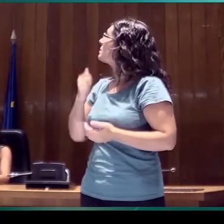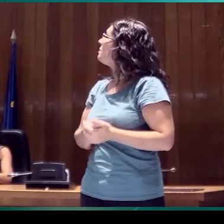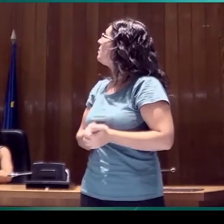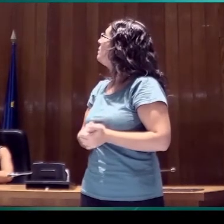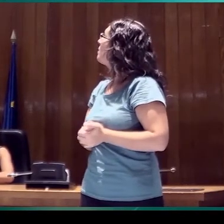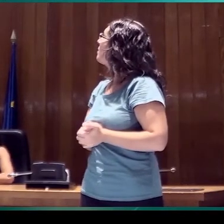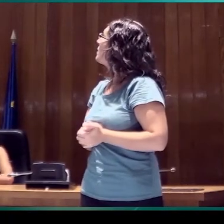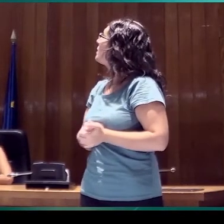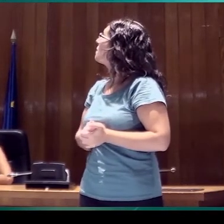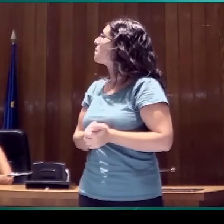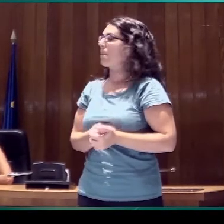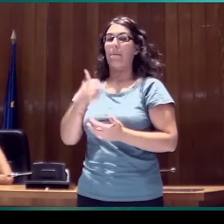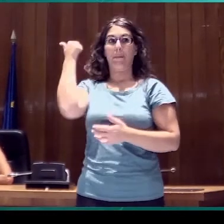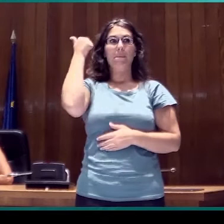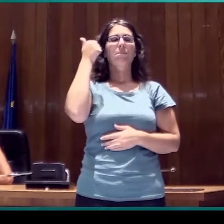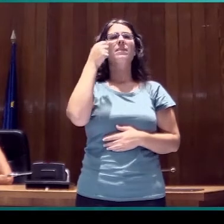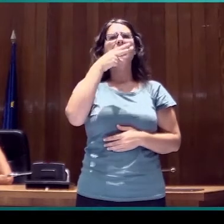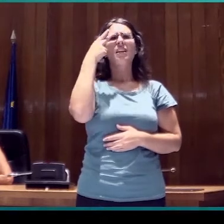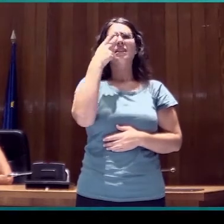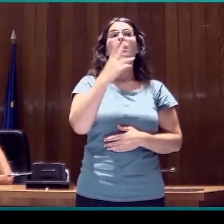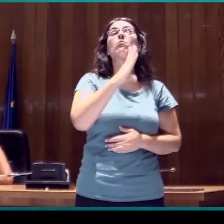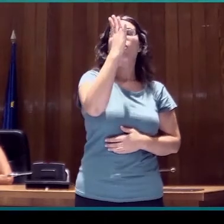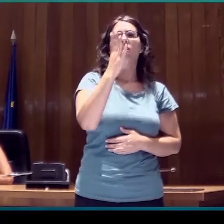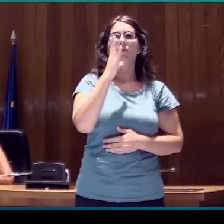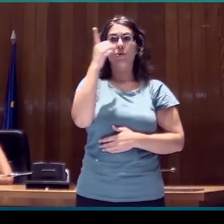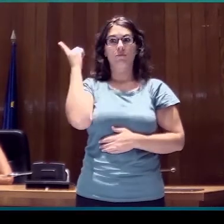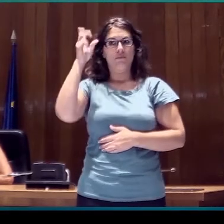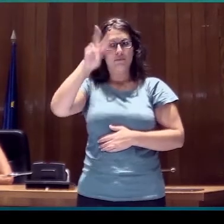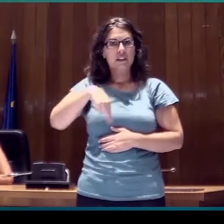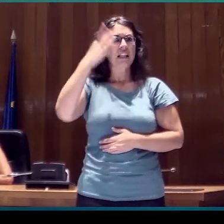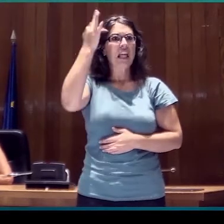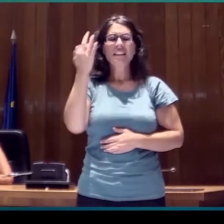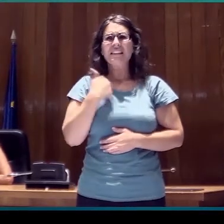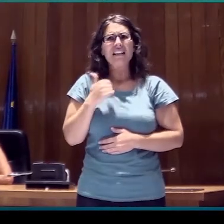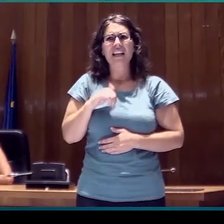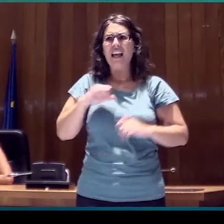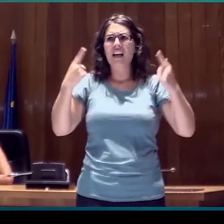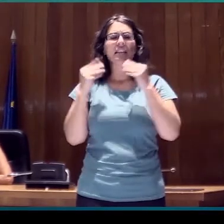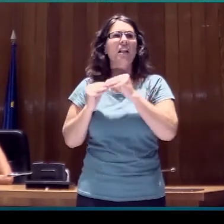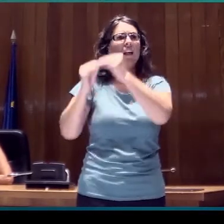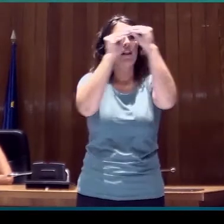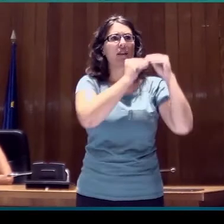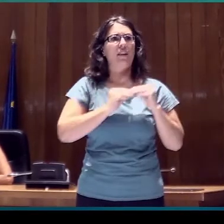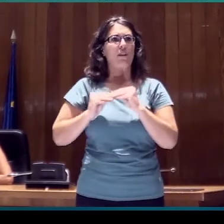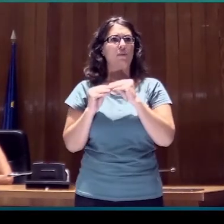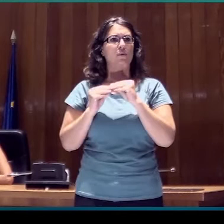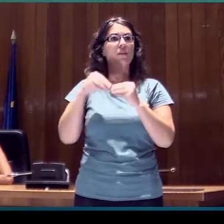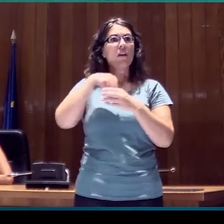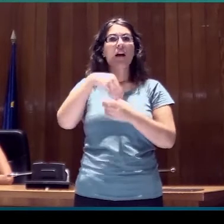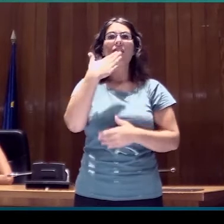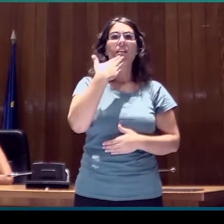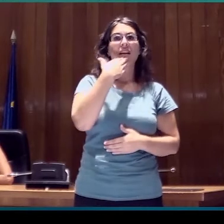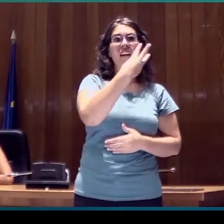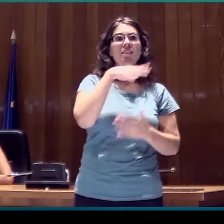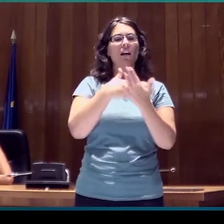Es interesante por varias razones. Es un test estandarizado. Es un test que abarca edades de tres a trece años.